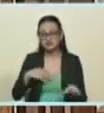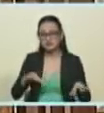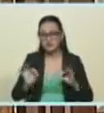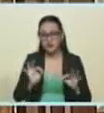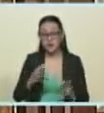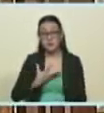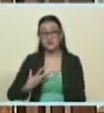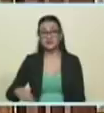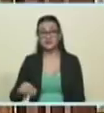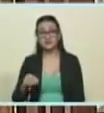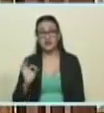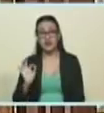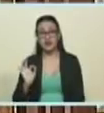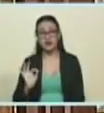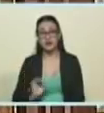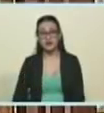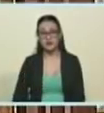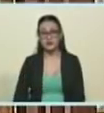para las presidenciales.